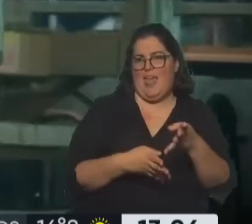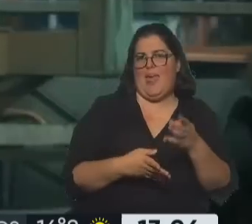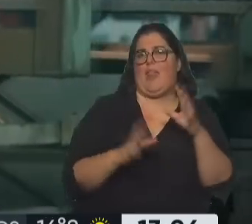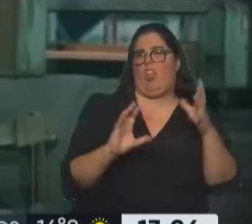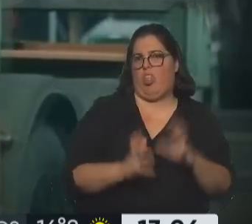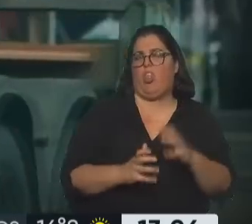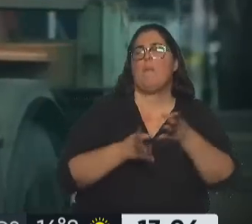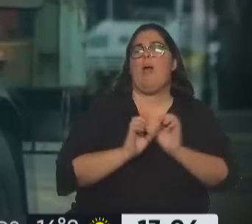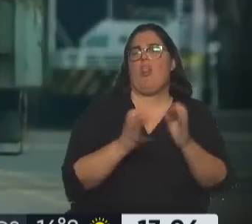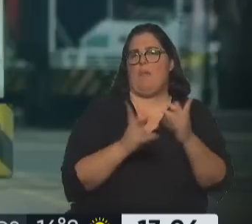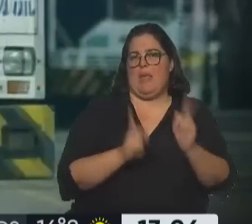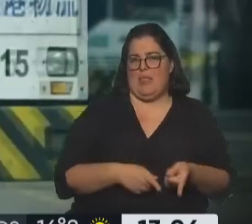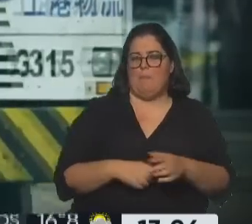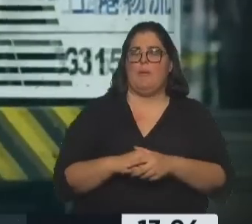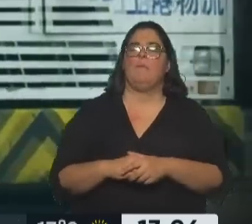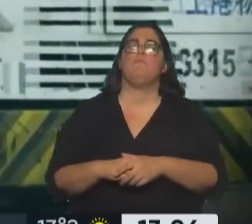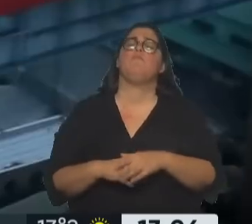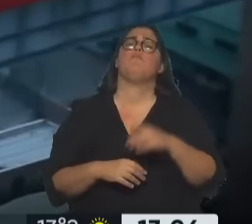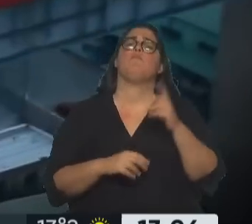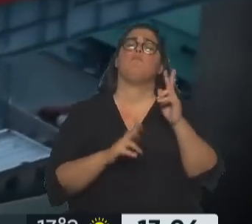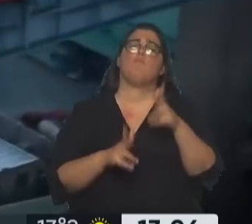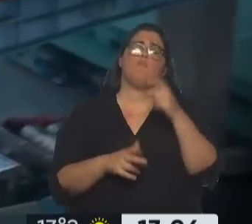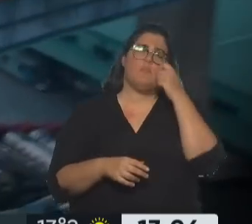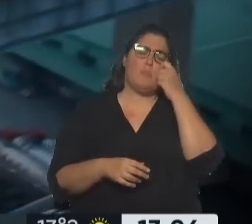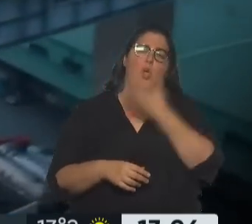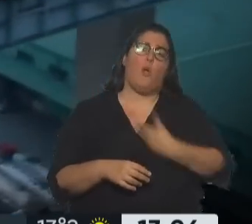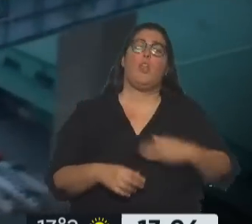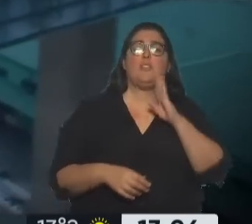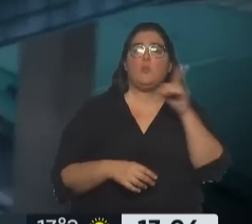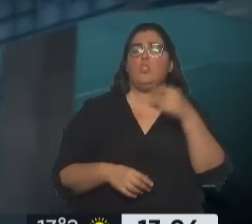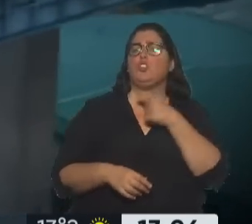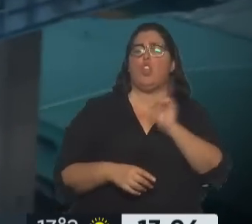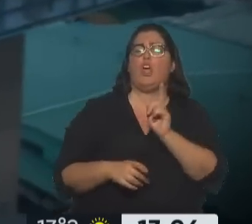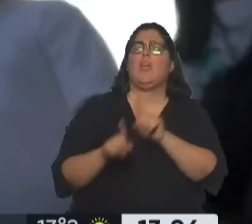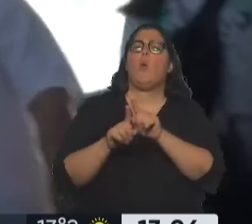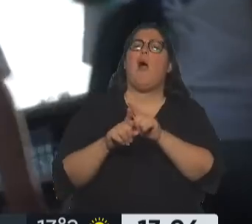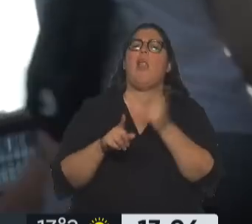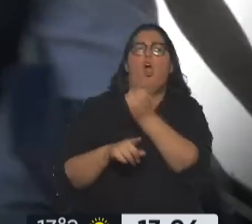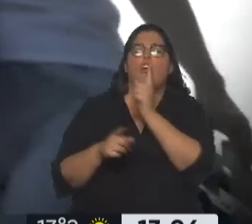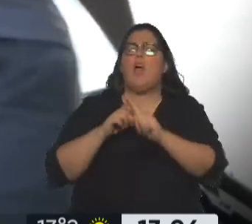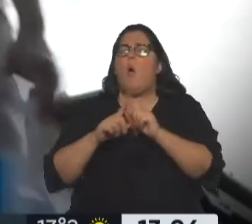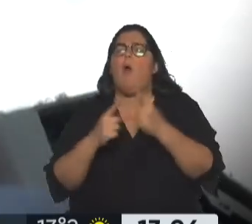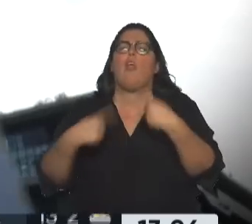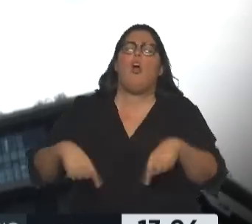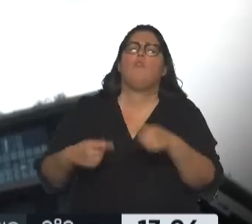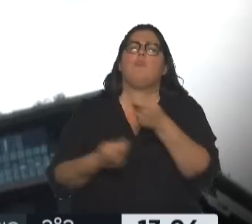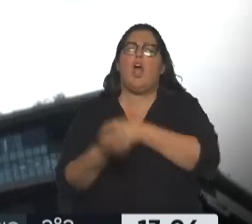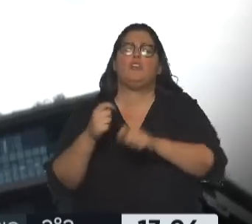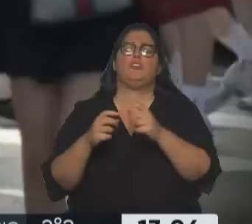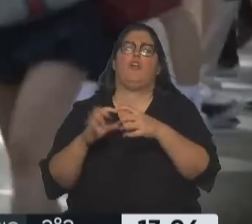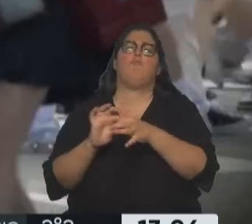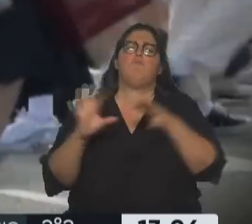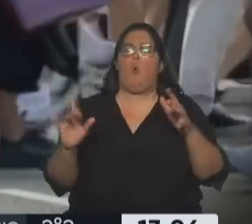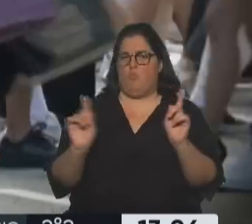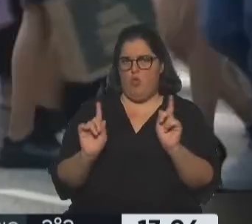que Washington no pretendía ni desacoplar el entramado productivo entre los dos países ni utilizar la cuestión de Taiwán como política de contención